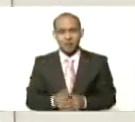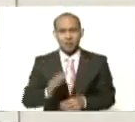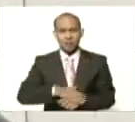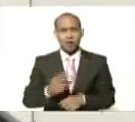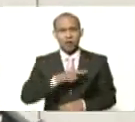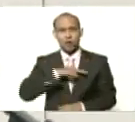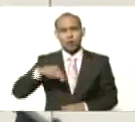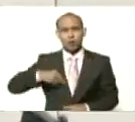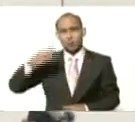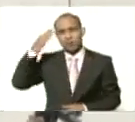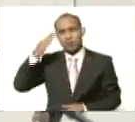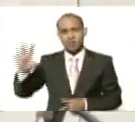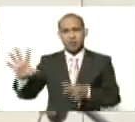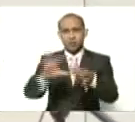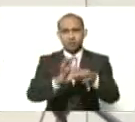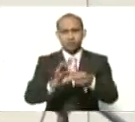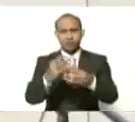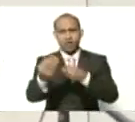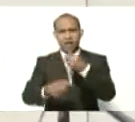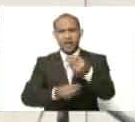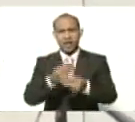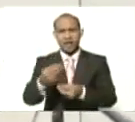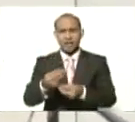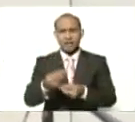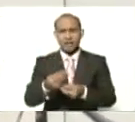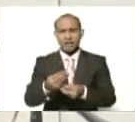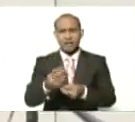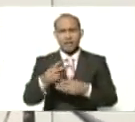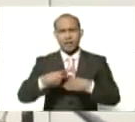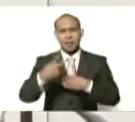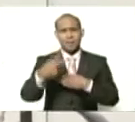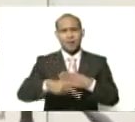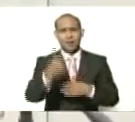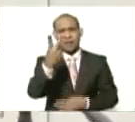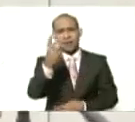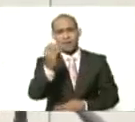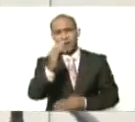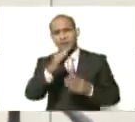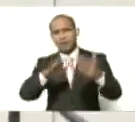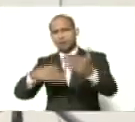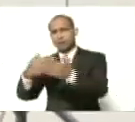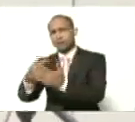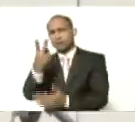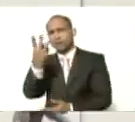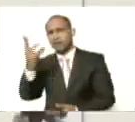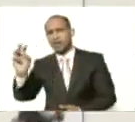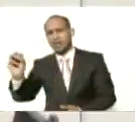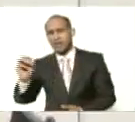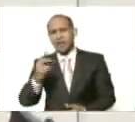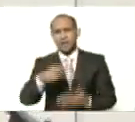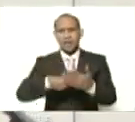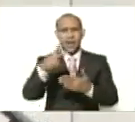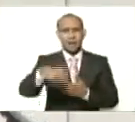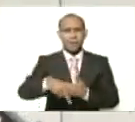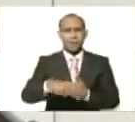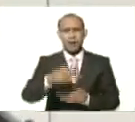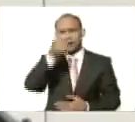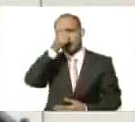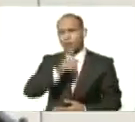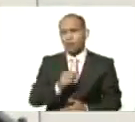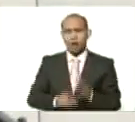presidentes alinear el plan Redes 2030, plan de resistencia y desarrollo